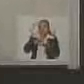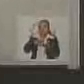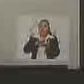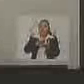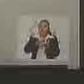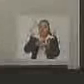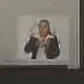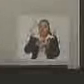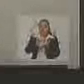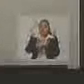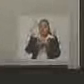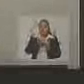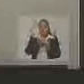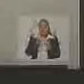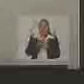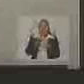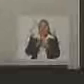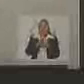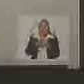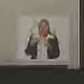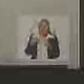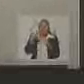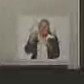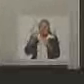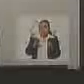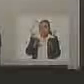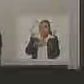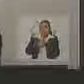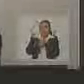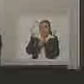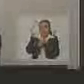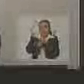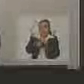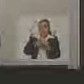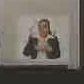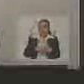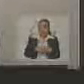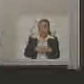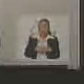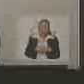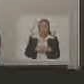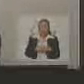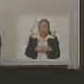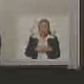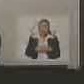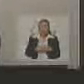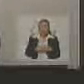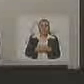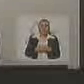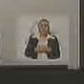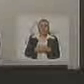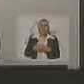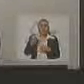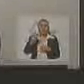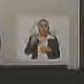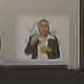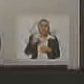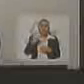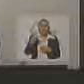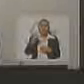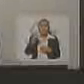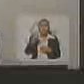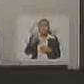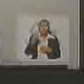ir nuestra delegación Benito Juárez en materia de desarrollo urbano. Es por eso que he propuesto